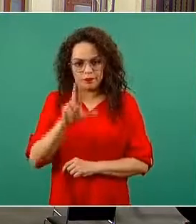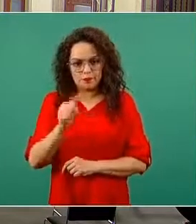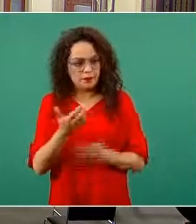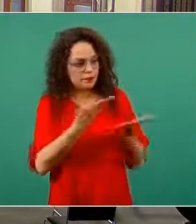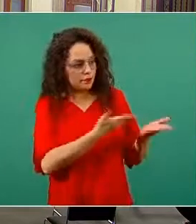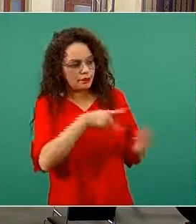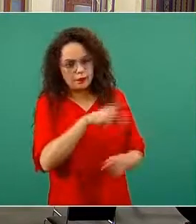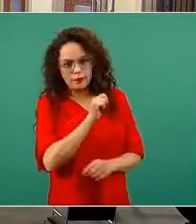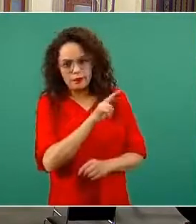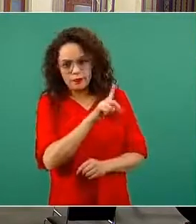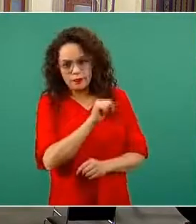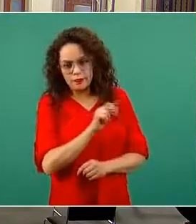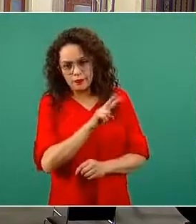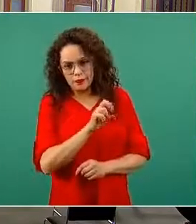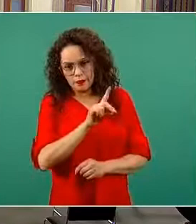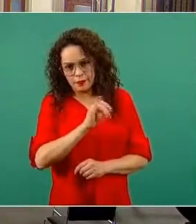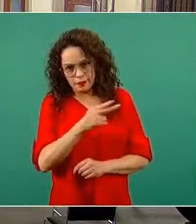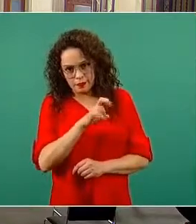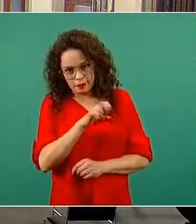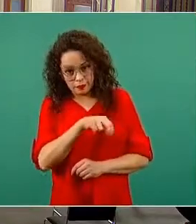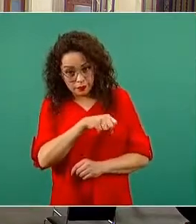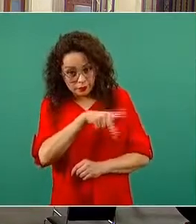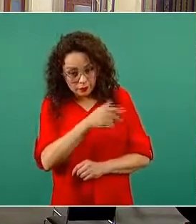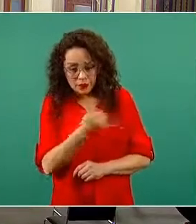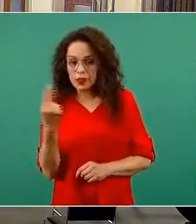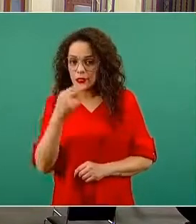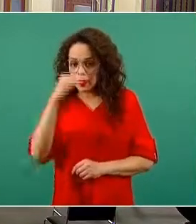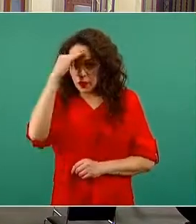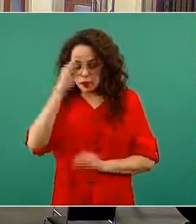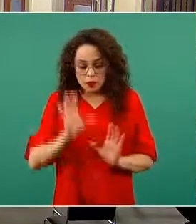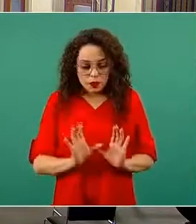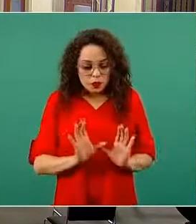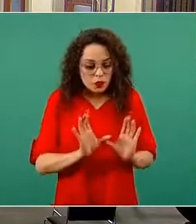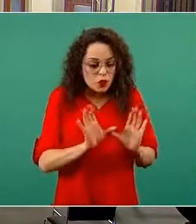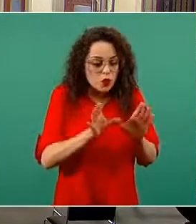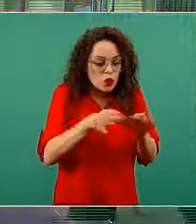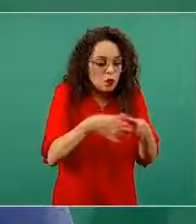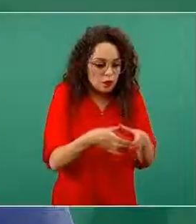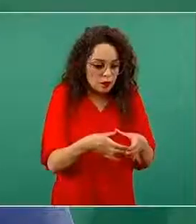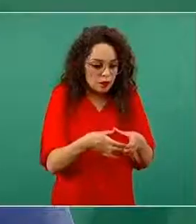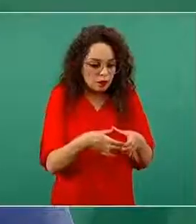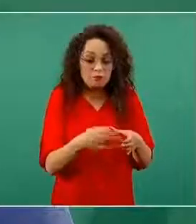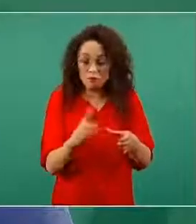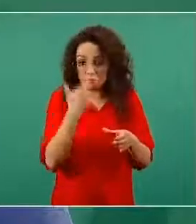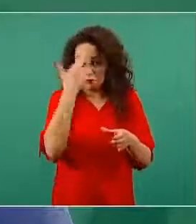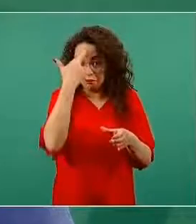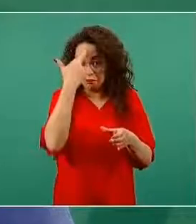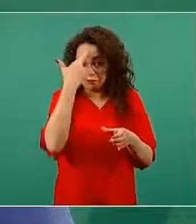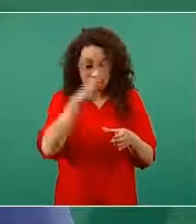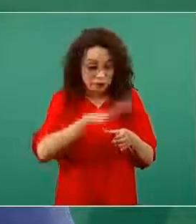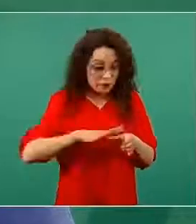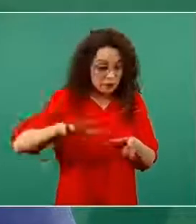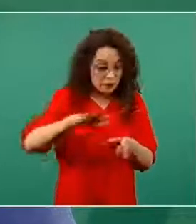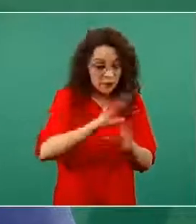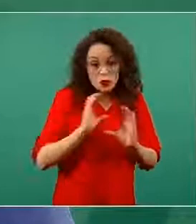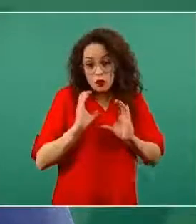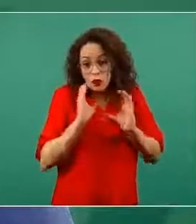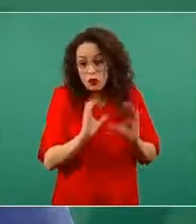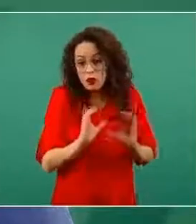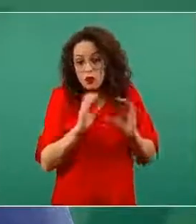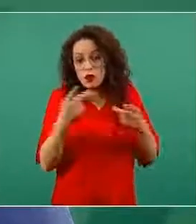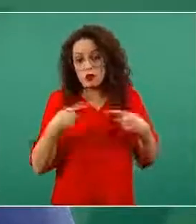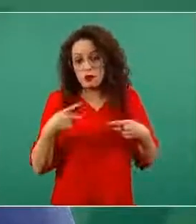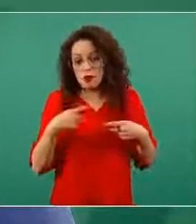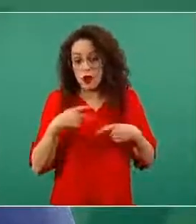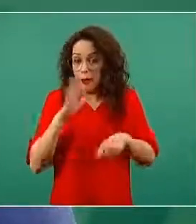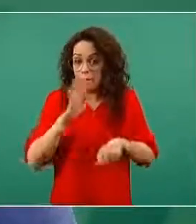a pensar como una comunidad. Recordemos que el cuidar a las personas que tienen un mayor riesgo